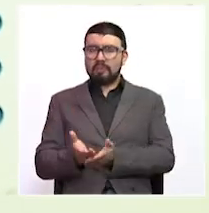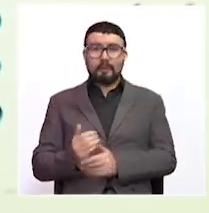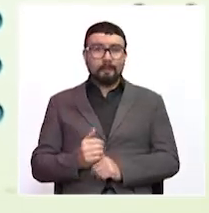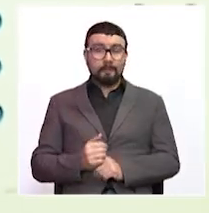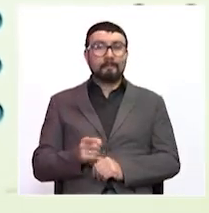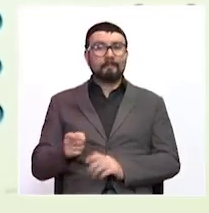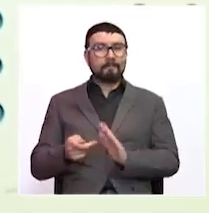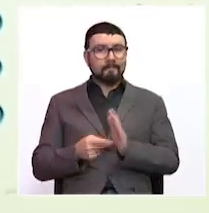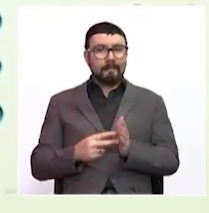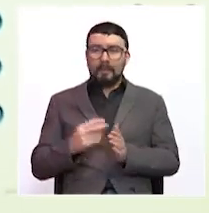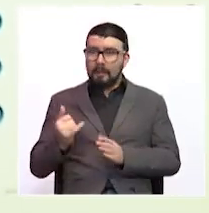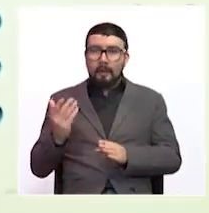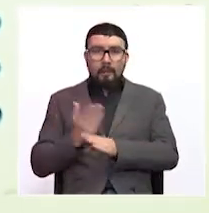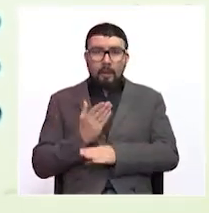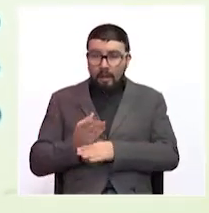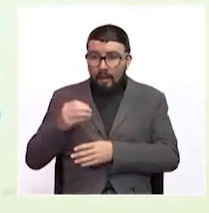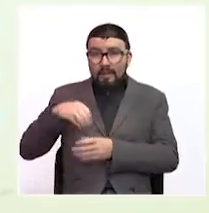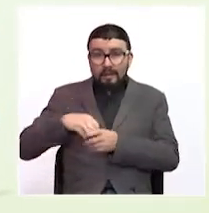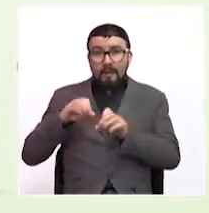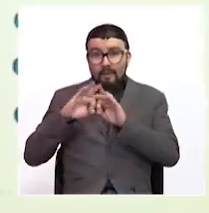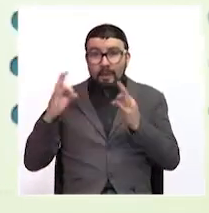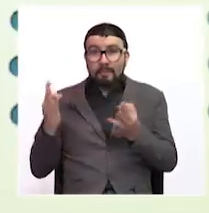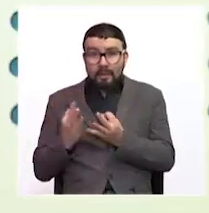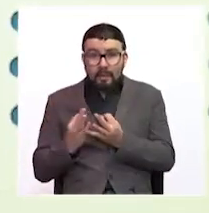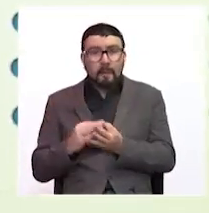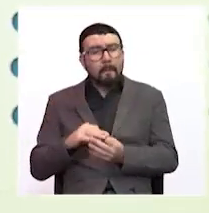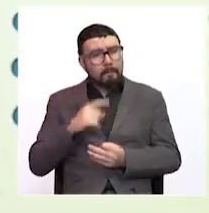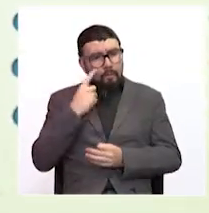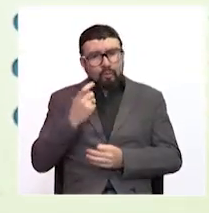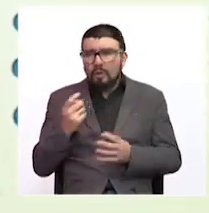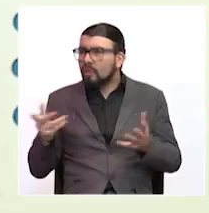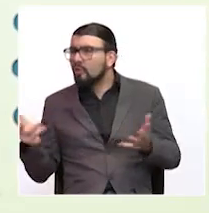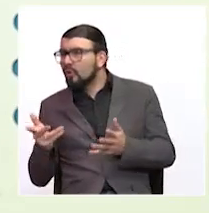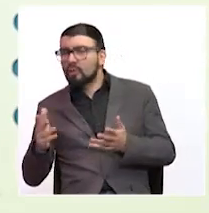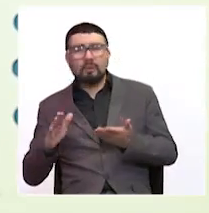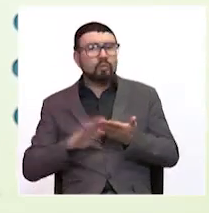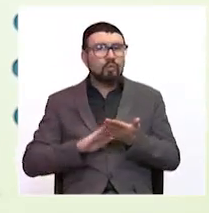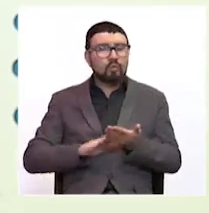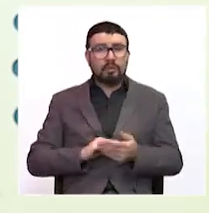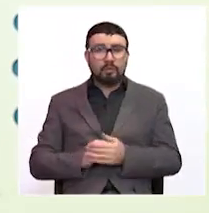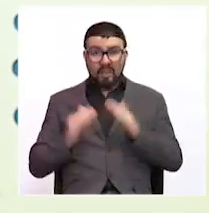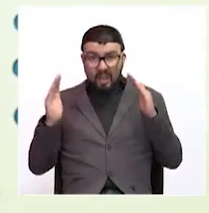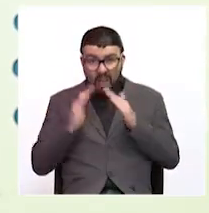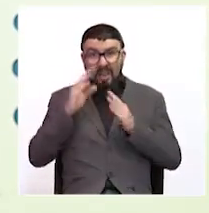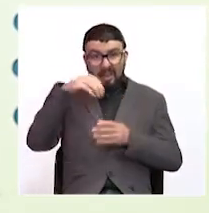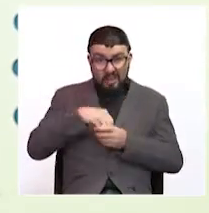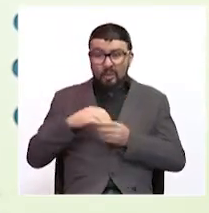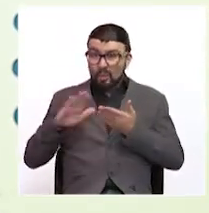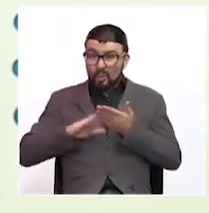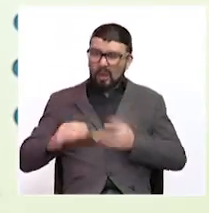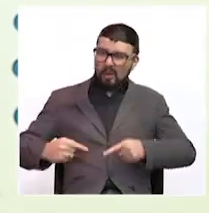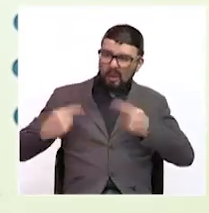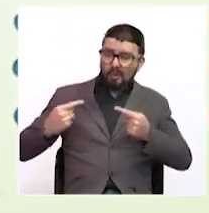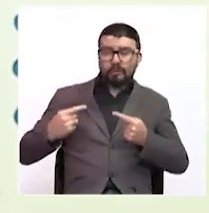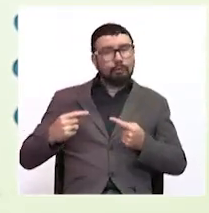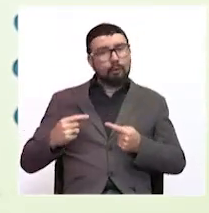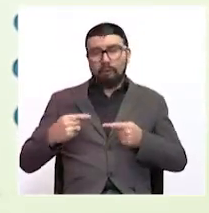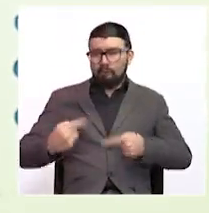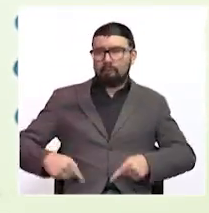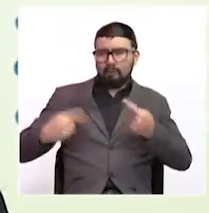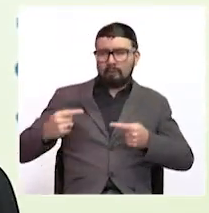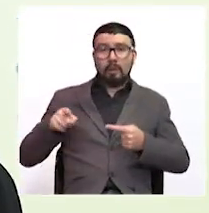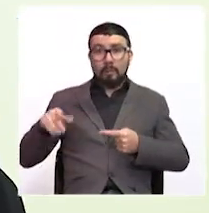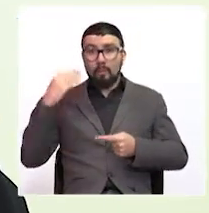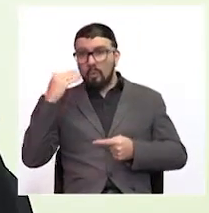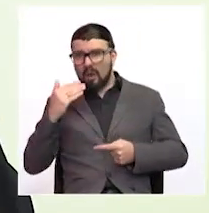trata de problemas familiares hay que buscar una zona de distensión no es la casa porque es terreno de dominio de la